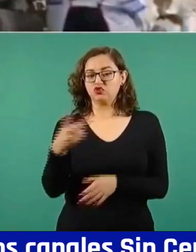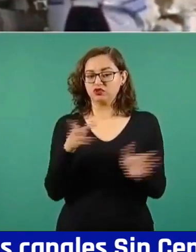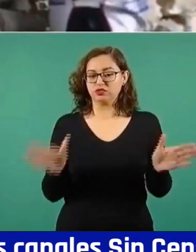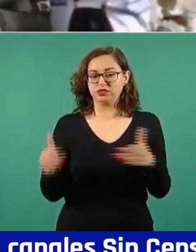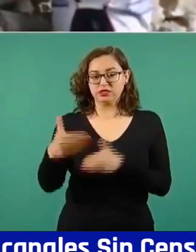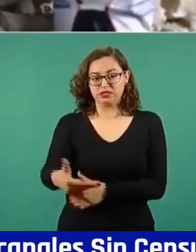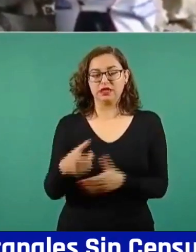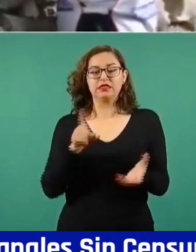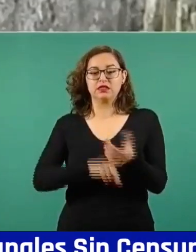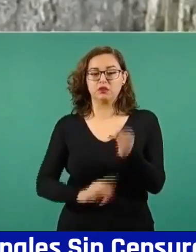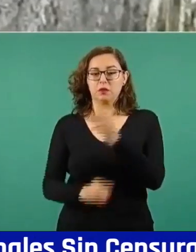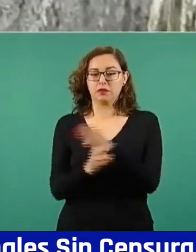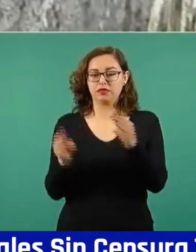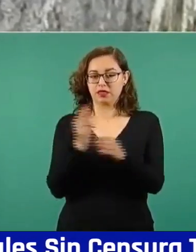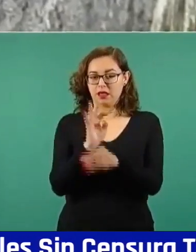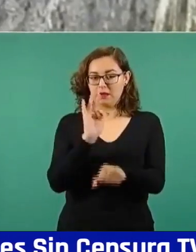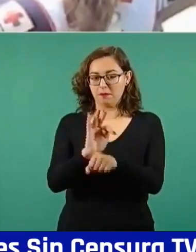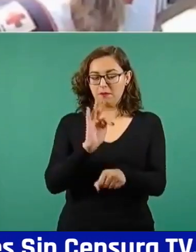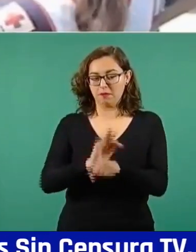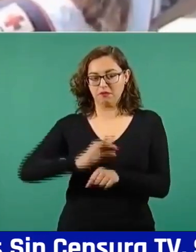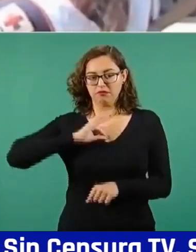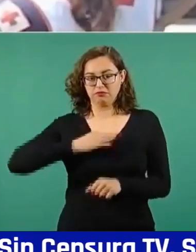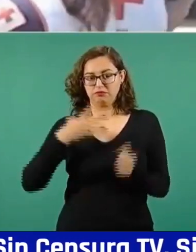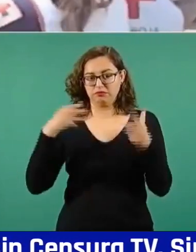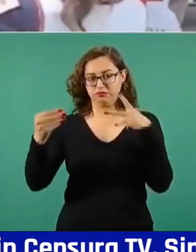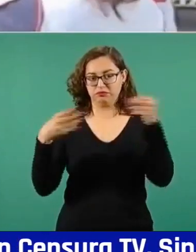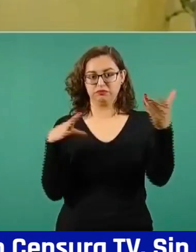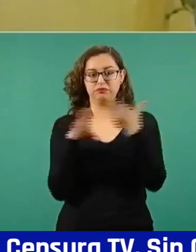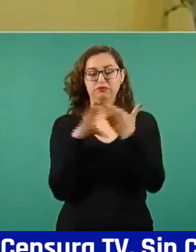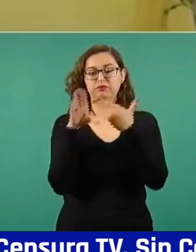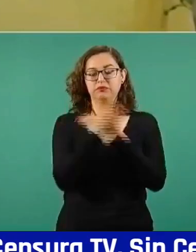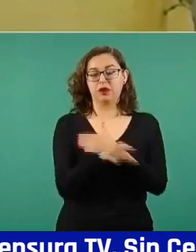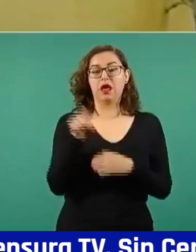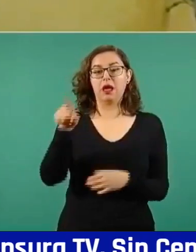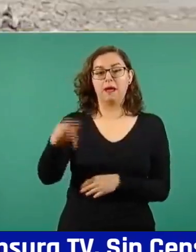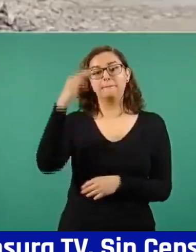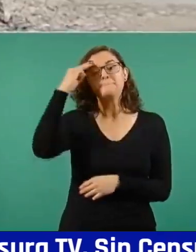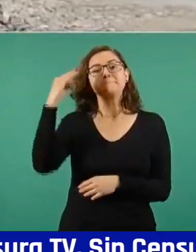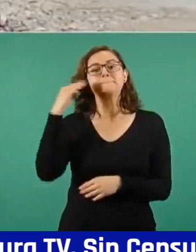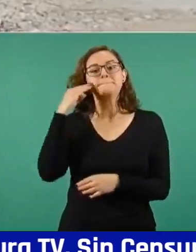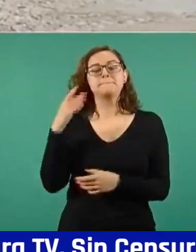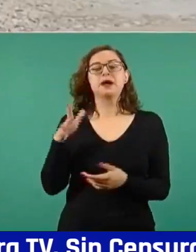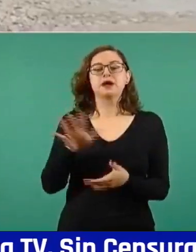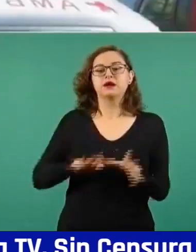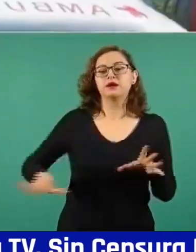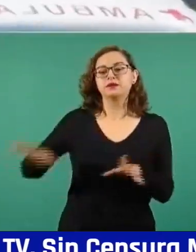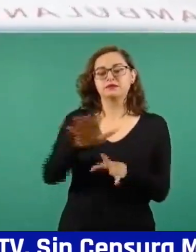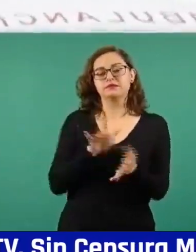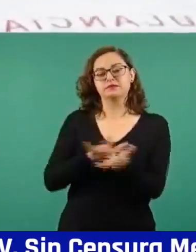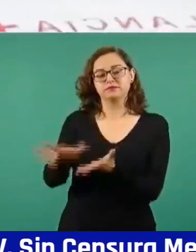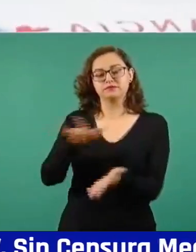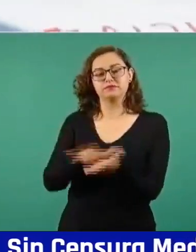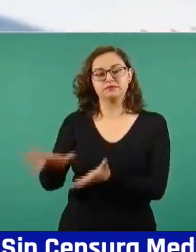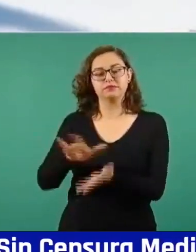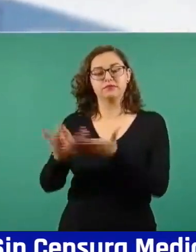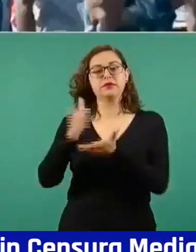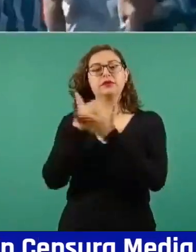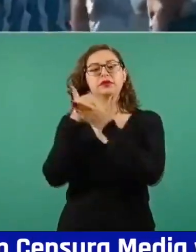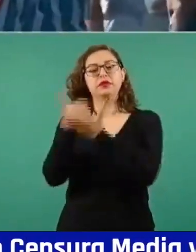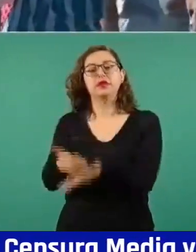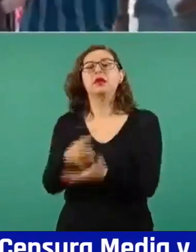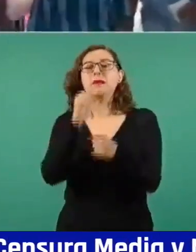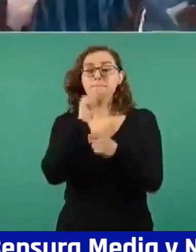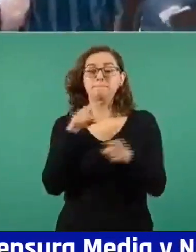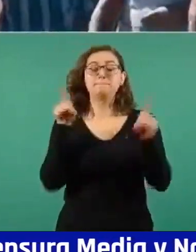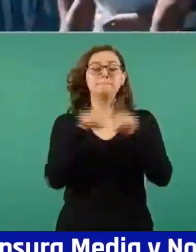de bioseguridad. Apoyo que benefició a familias del municipio de Mérida. El área de socorros envió más ayuda humanitaria al